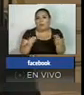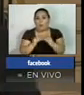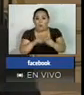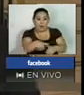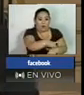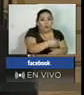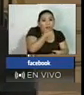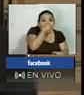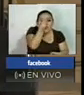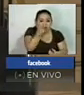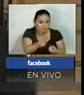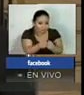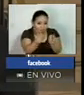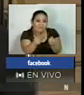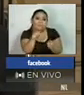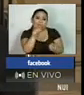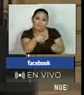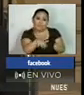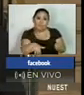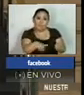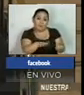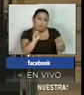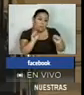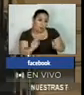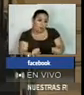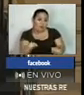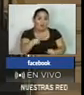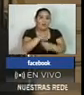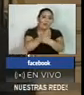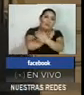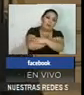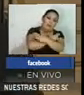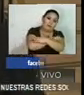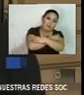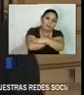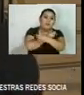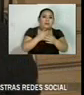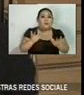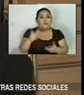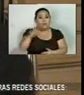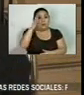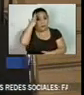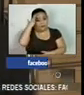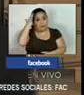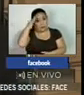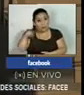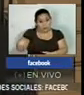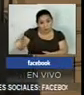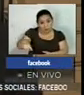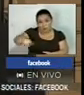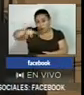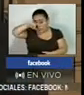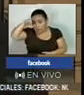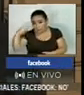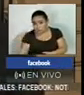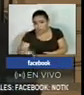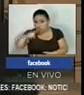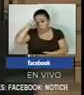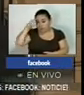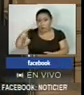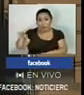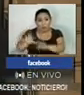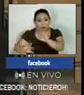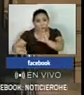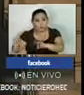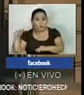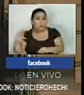bastante grande para que puedan ellos, de alguna manera, descansar, porque sabemos que van a estar trabajando arduamente, muchos de ellos